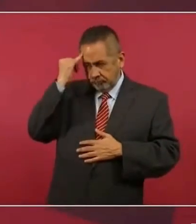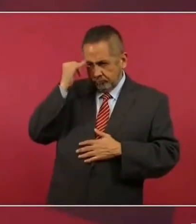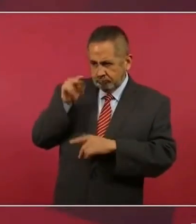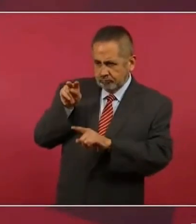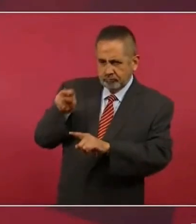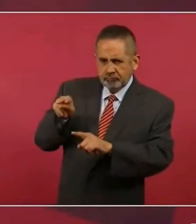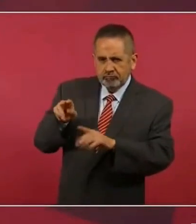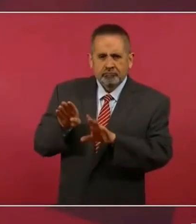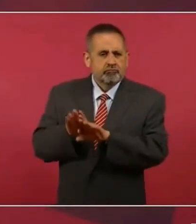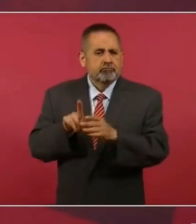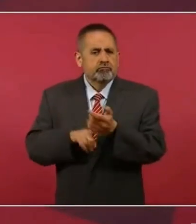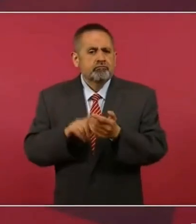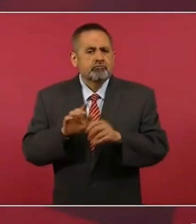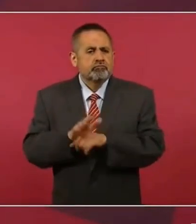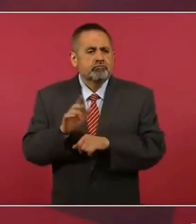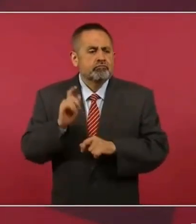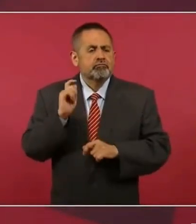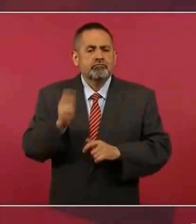al respecto.